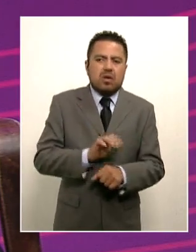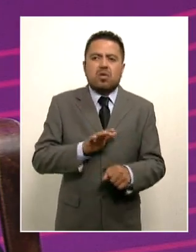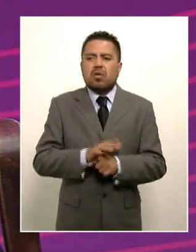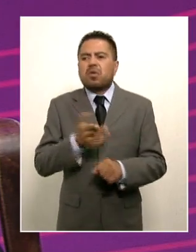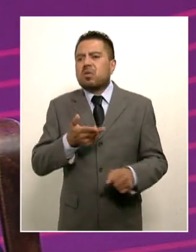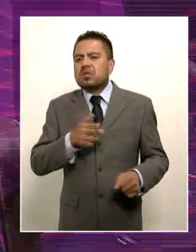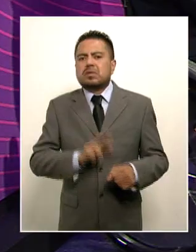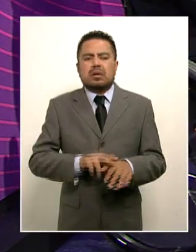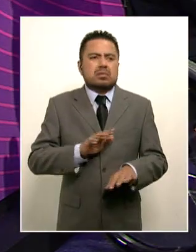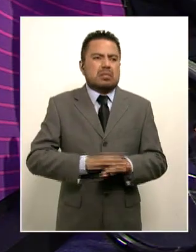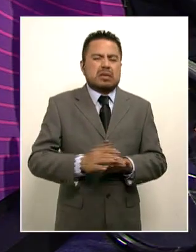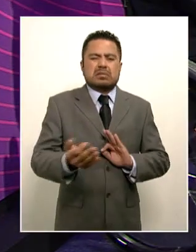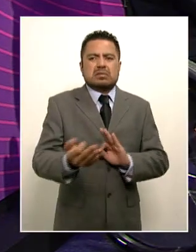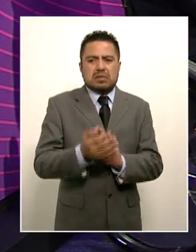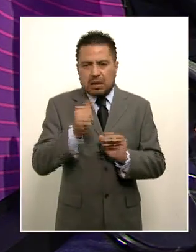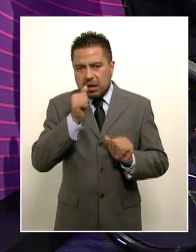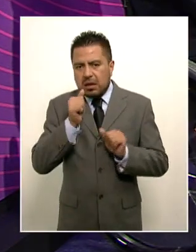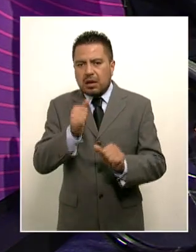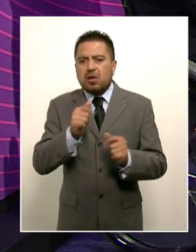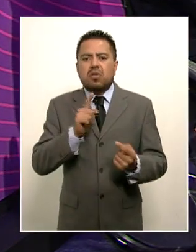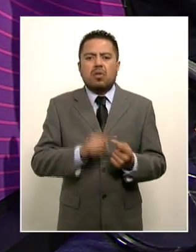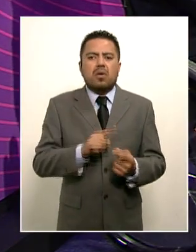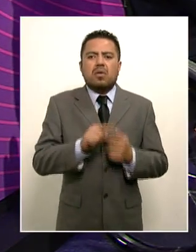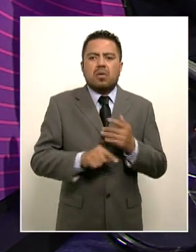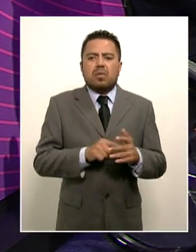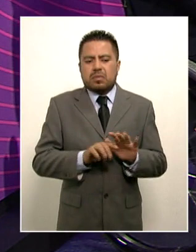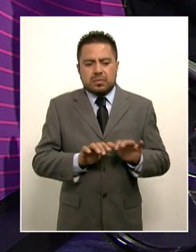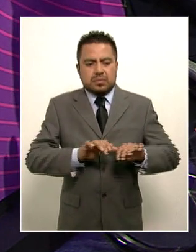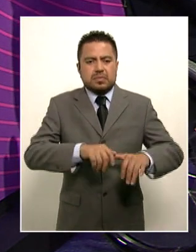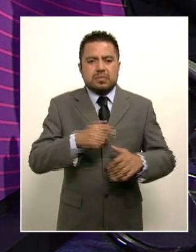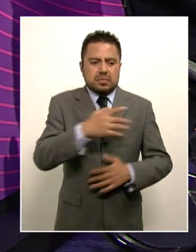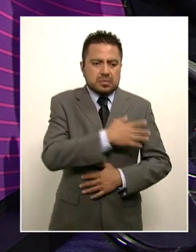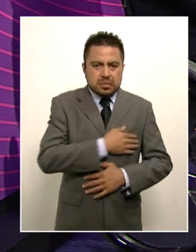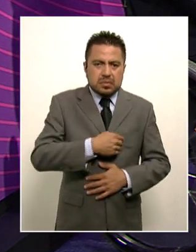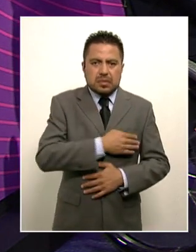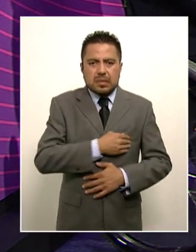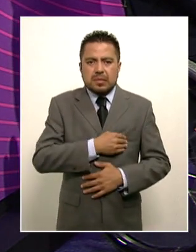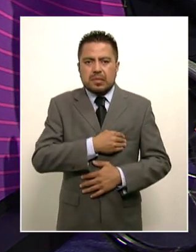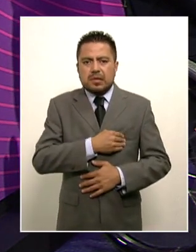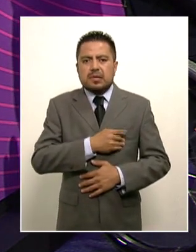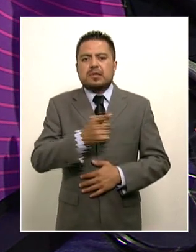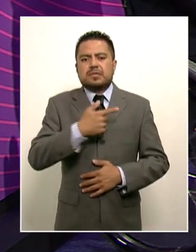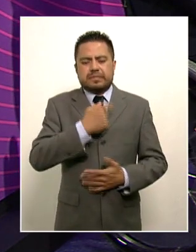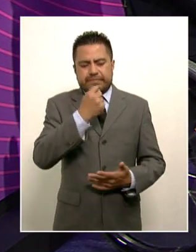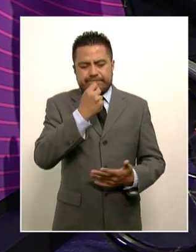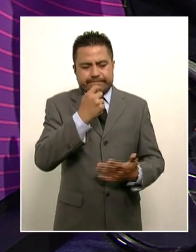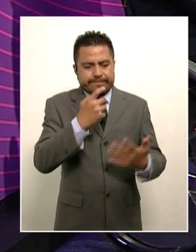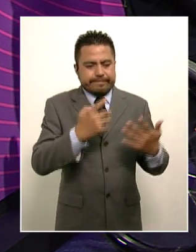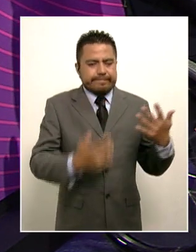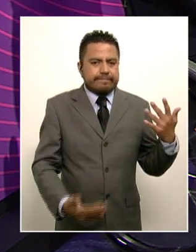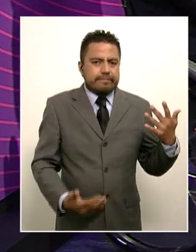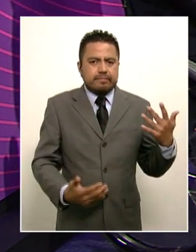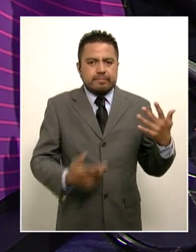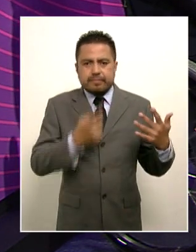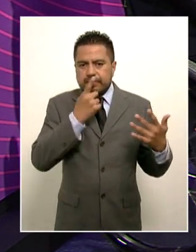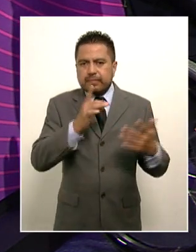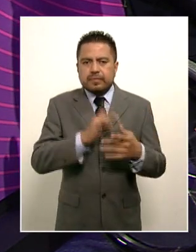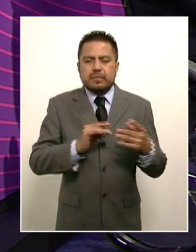está la clínica más cercana que te tiene que atender, en dónde inscribir a un hijo. Es decir, tienes una serie de,